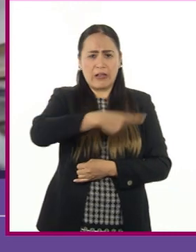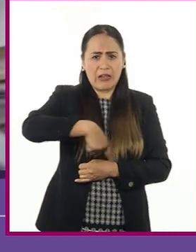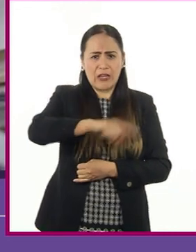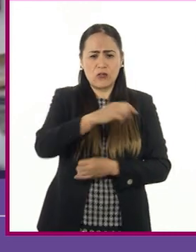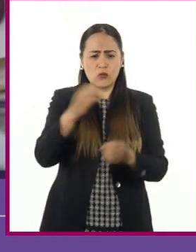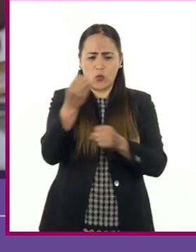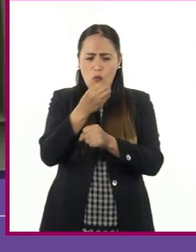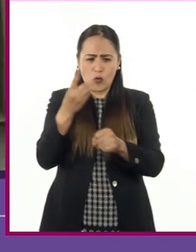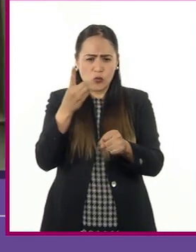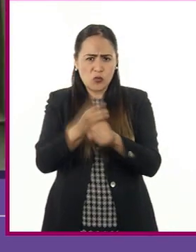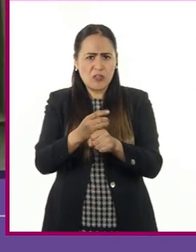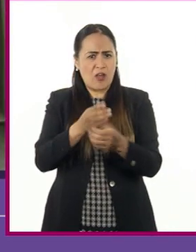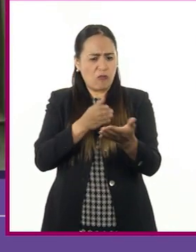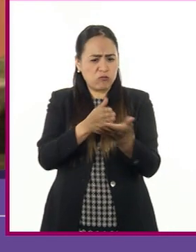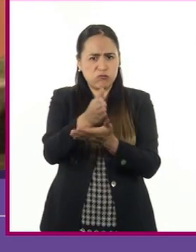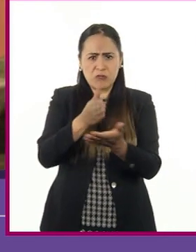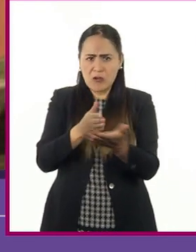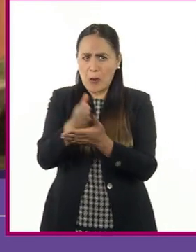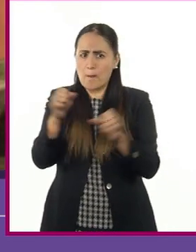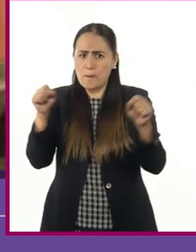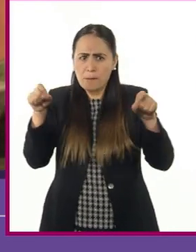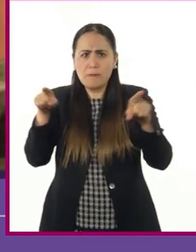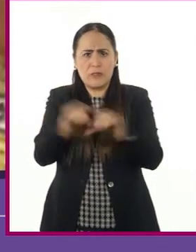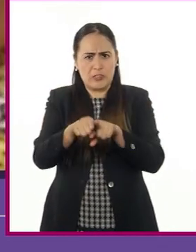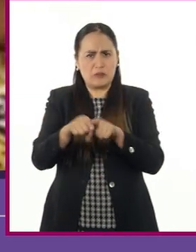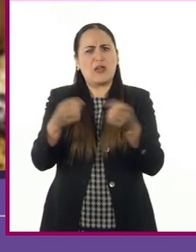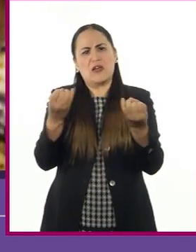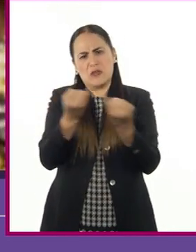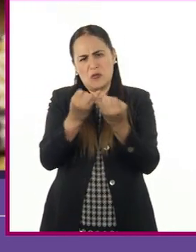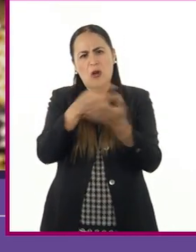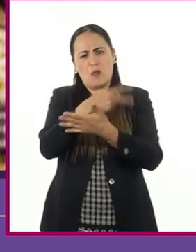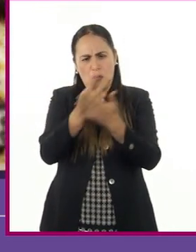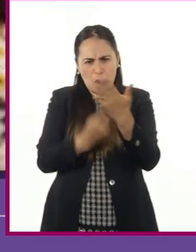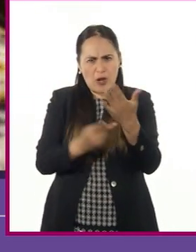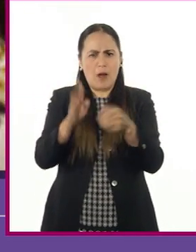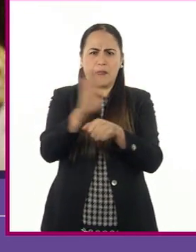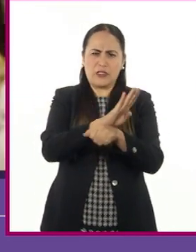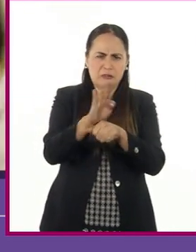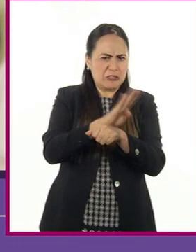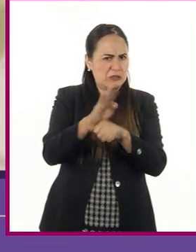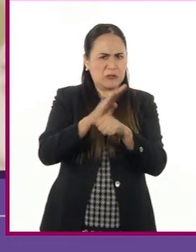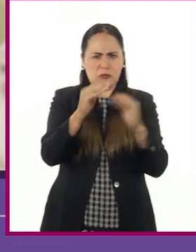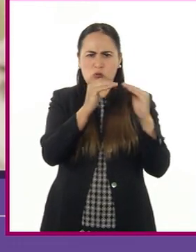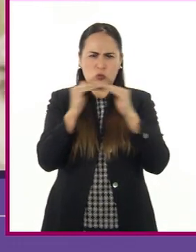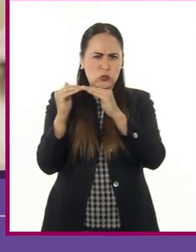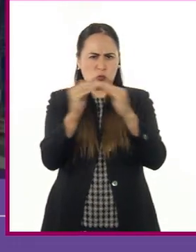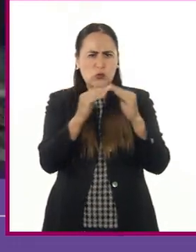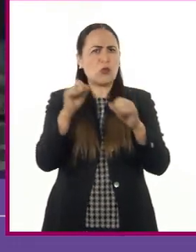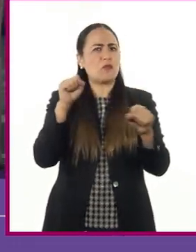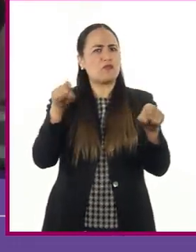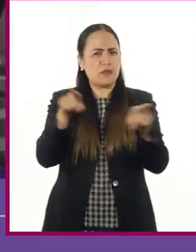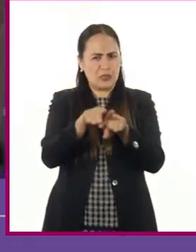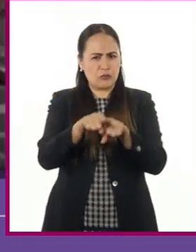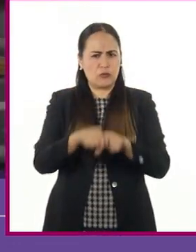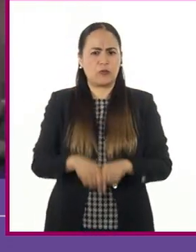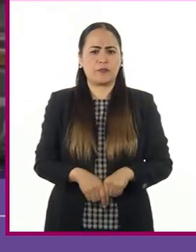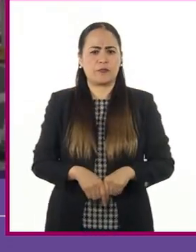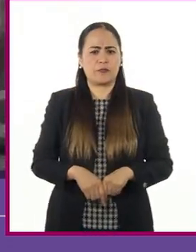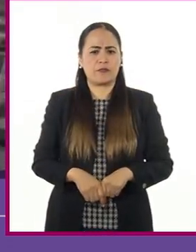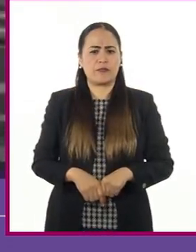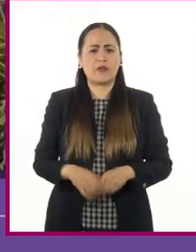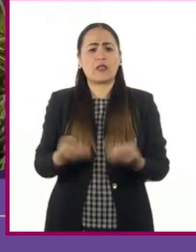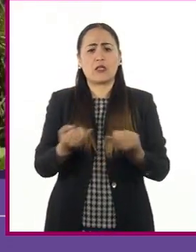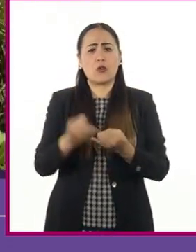mismas oportunidades, programas y beneficios, e incluso los servidores están obligados a cuidar del